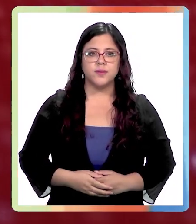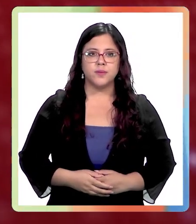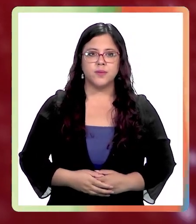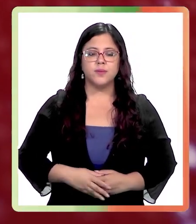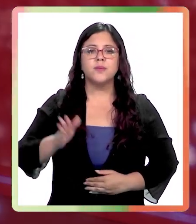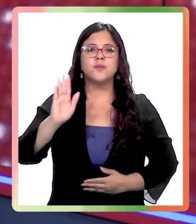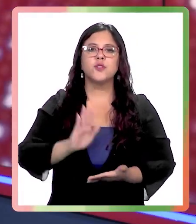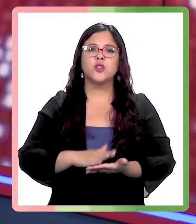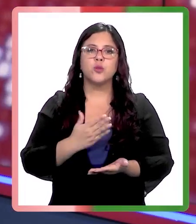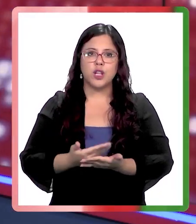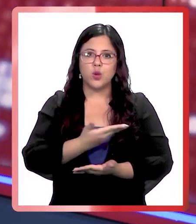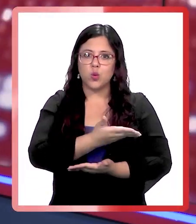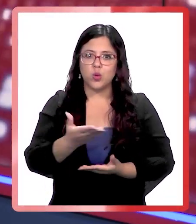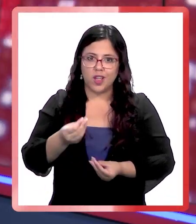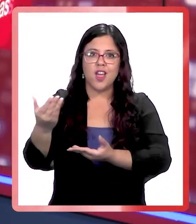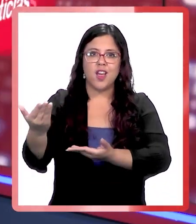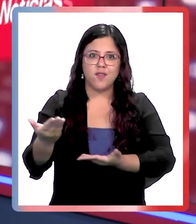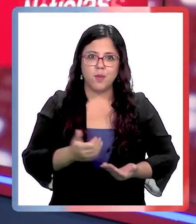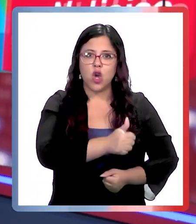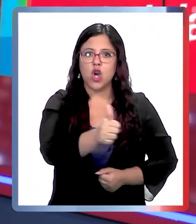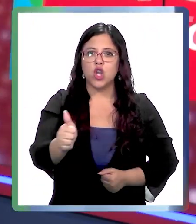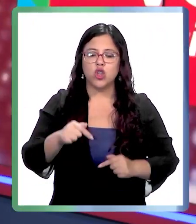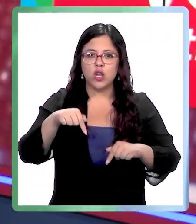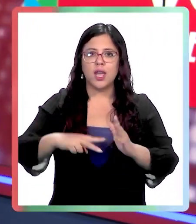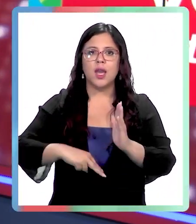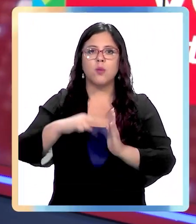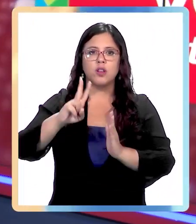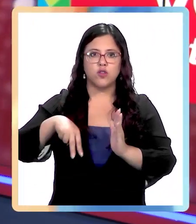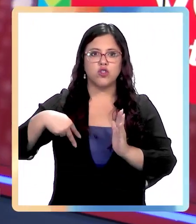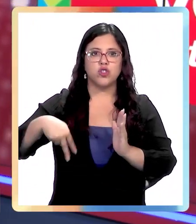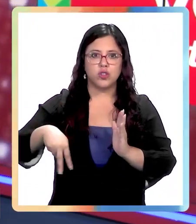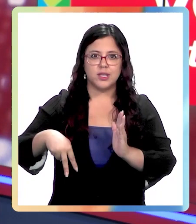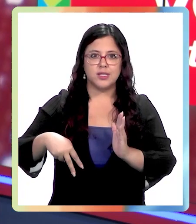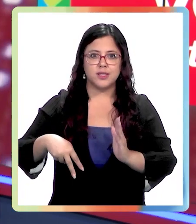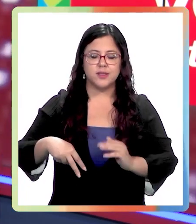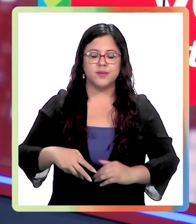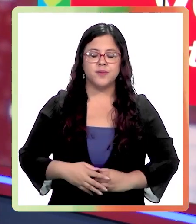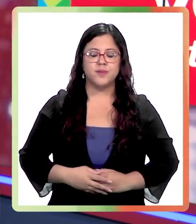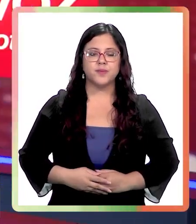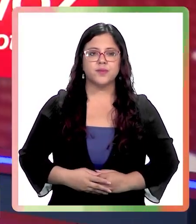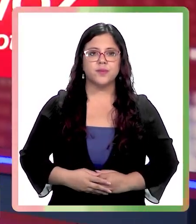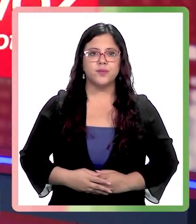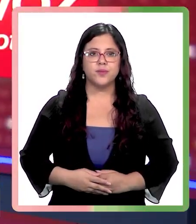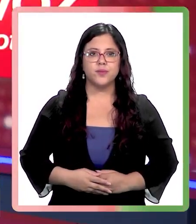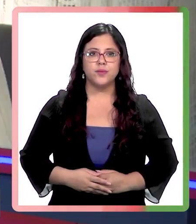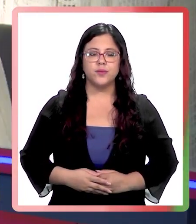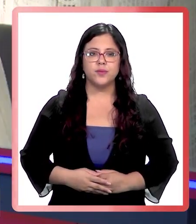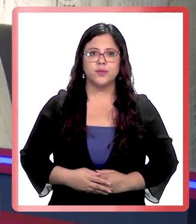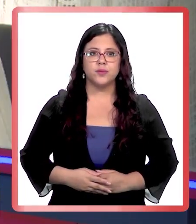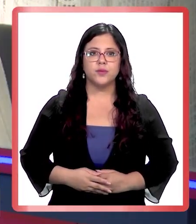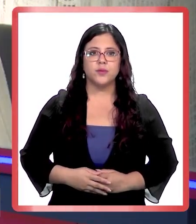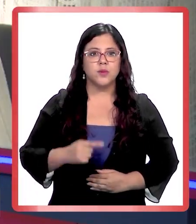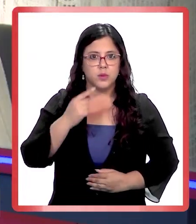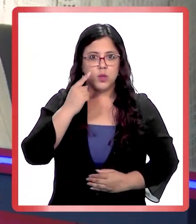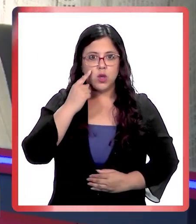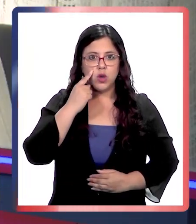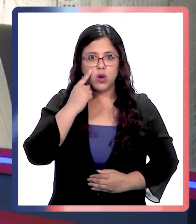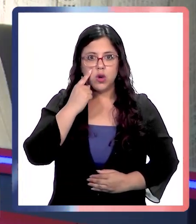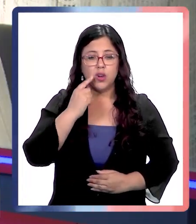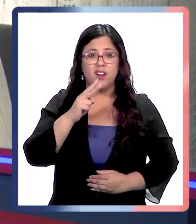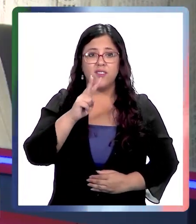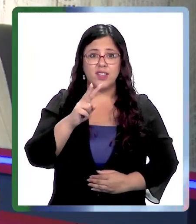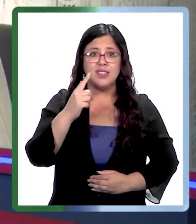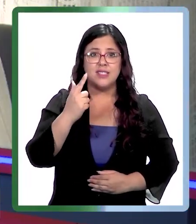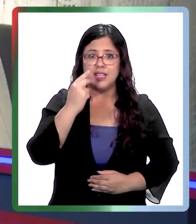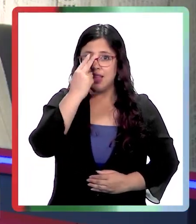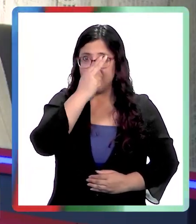Noticias. ¿Cómo están ustedes? Sean muy bienvenidos y bienvenidas a Portavoz Noticias. Comenzamos el reporte recordando.